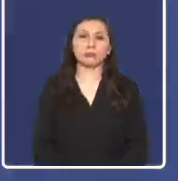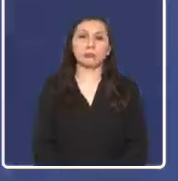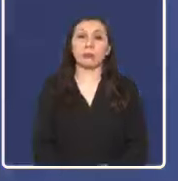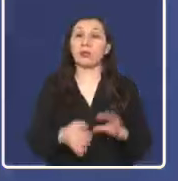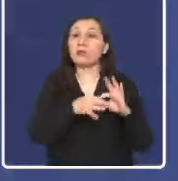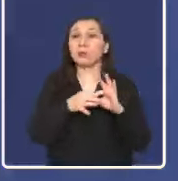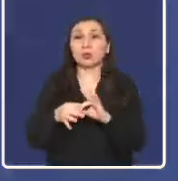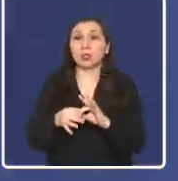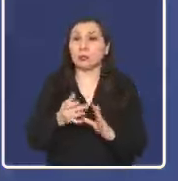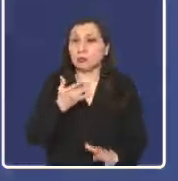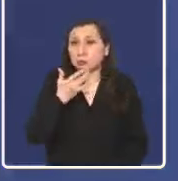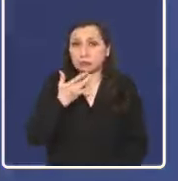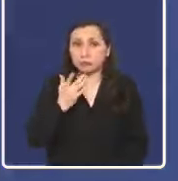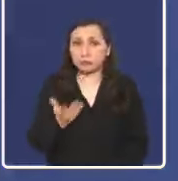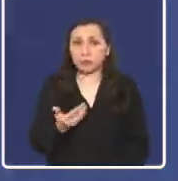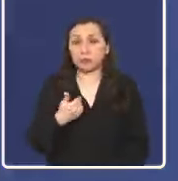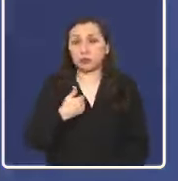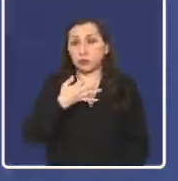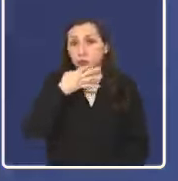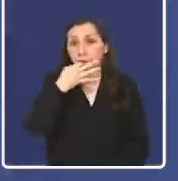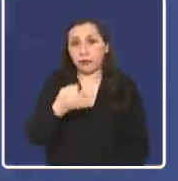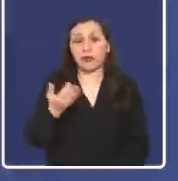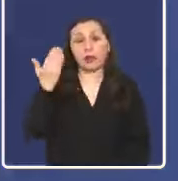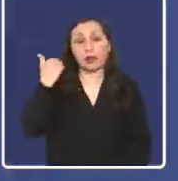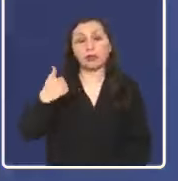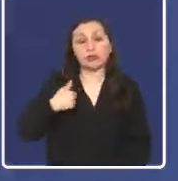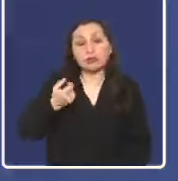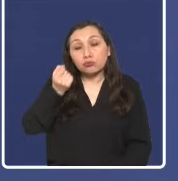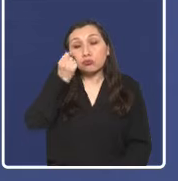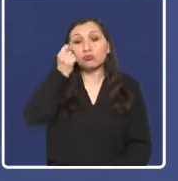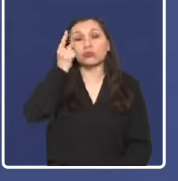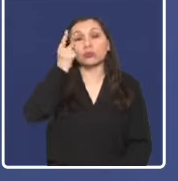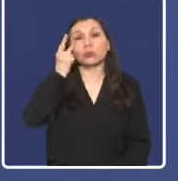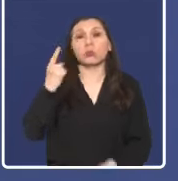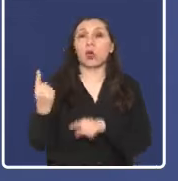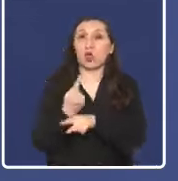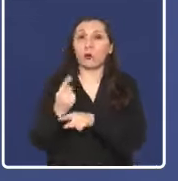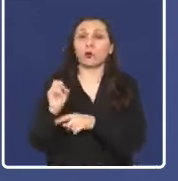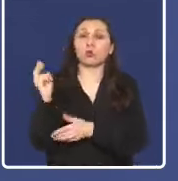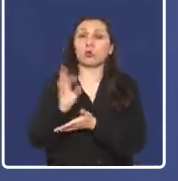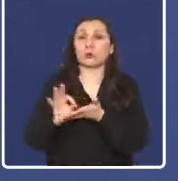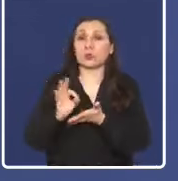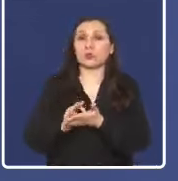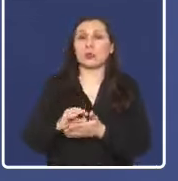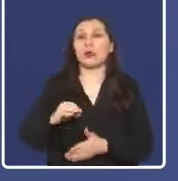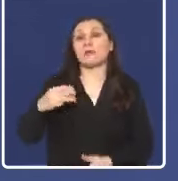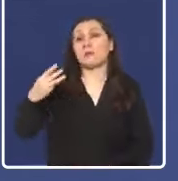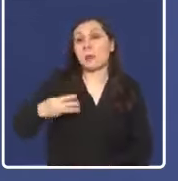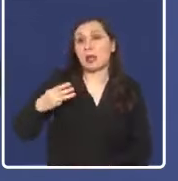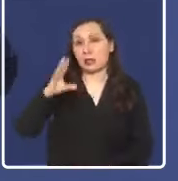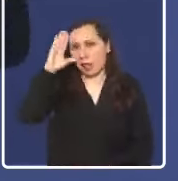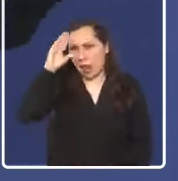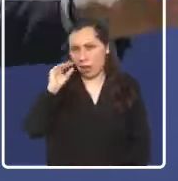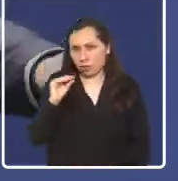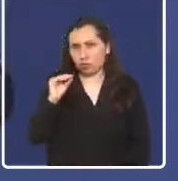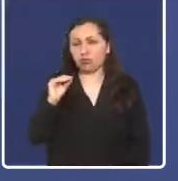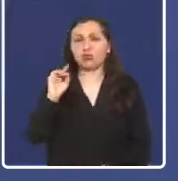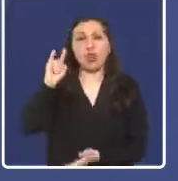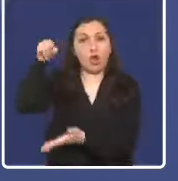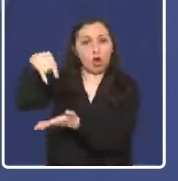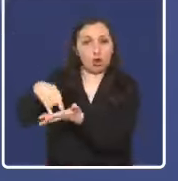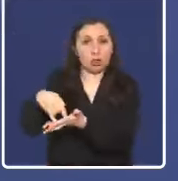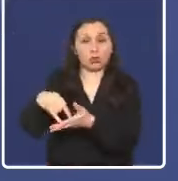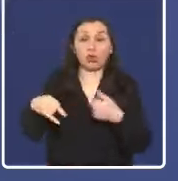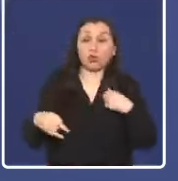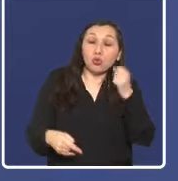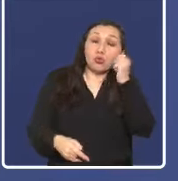El motivo es muy simple. Como le señalé, yo me entero, converso con el subsecretario Monsalve el martes de la noche, estaba en el Congreso,